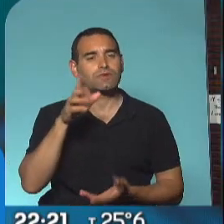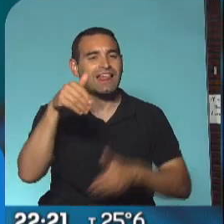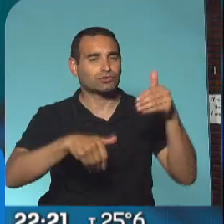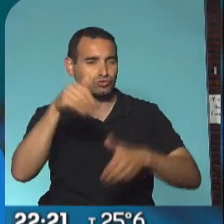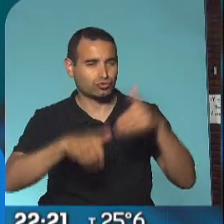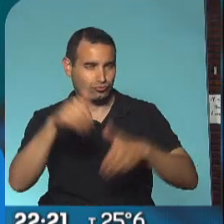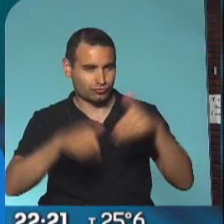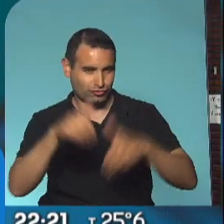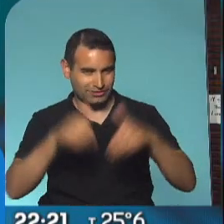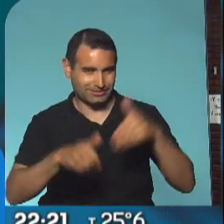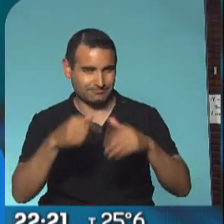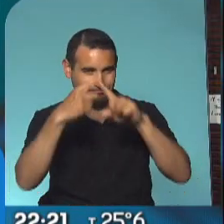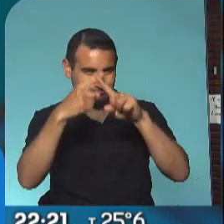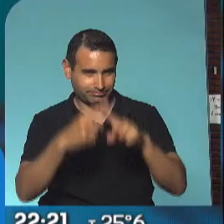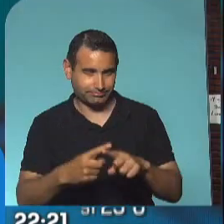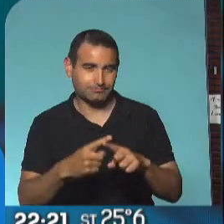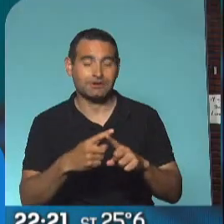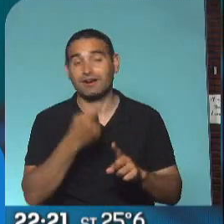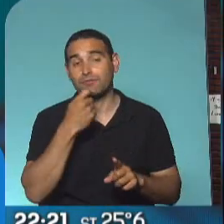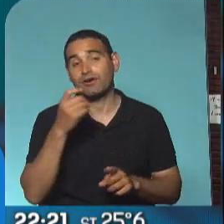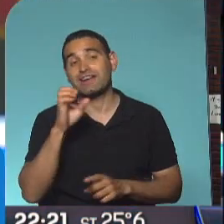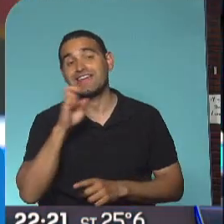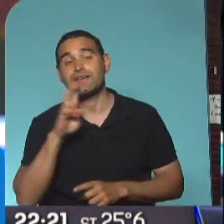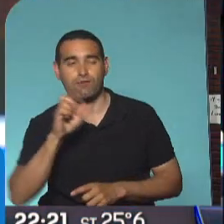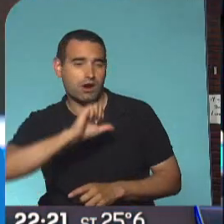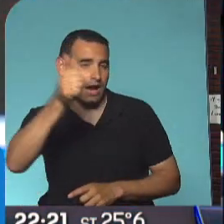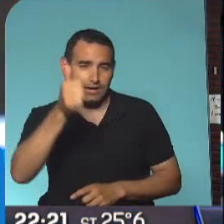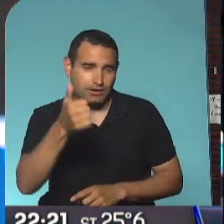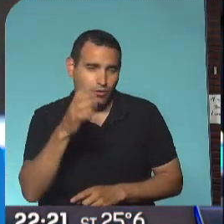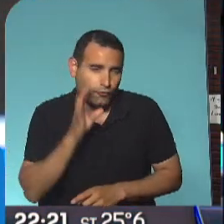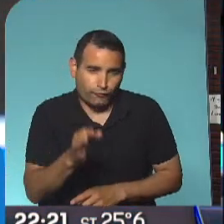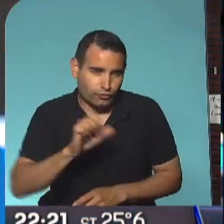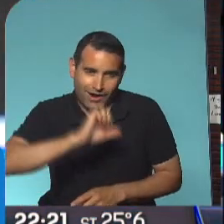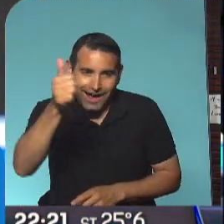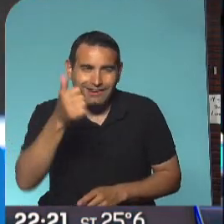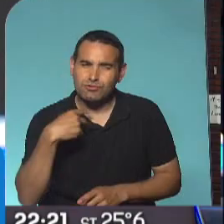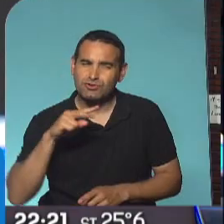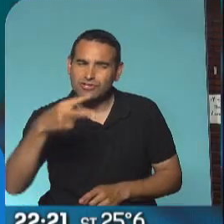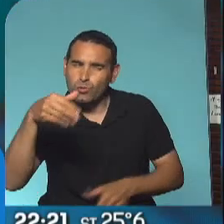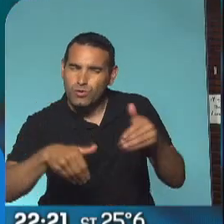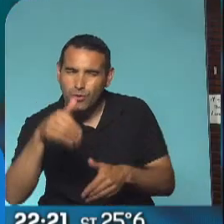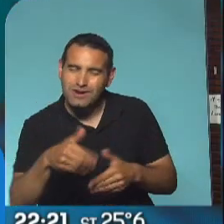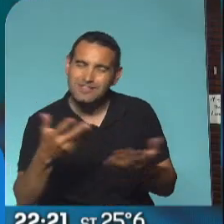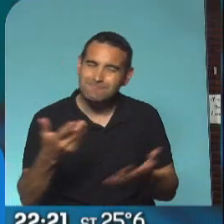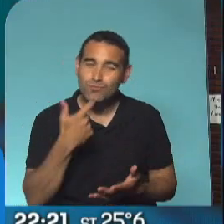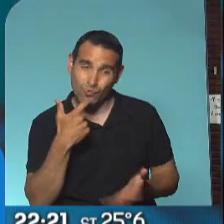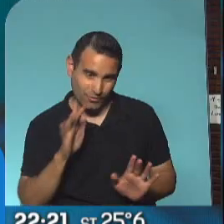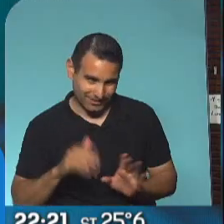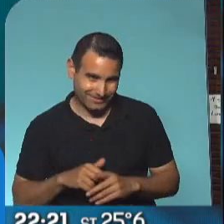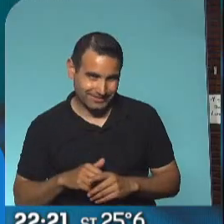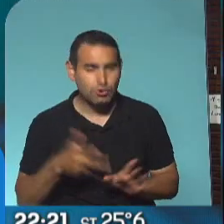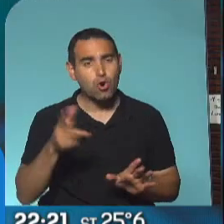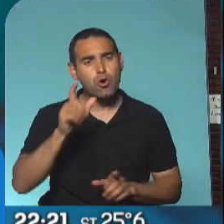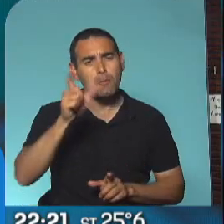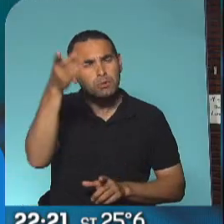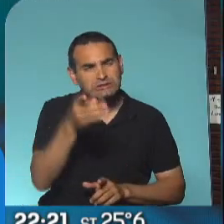electoral, cuando la victoria de Evo Morales era indiscutida, lo que se discutía era la segunda vuelta, ¿no? Y el porcentaje